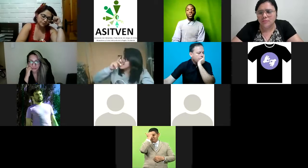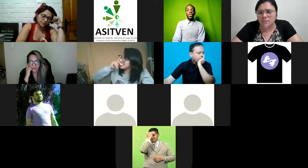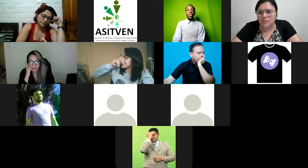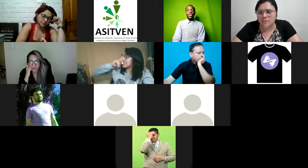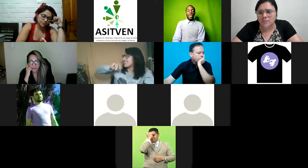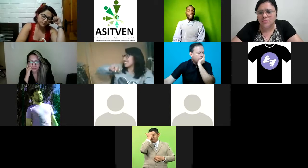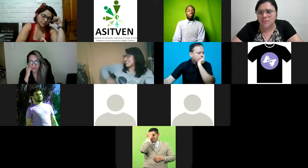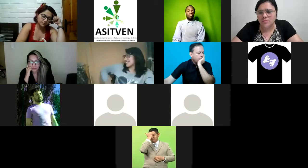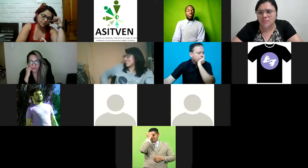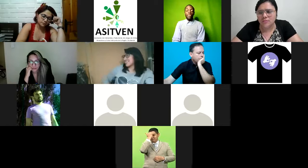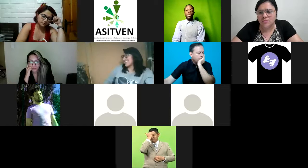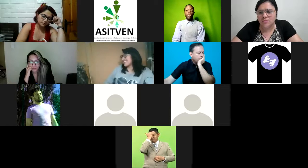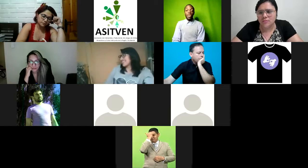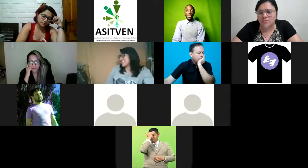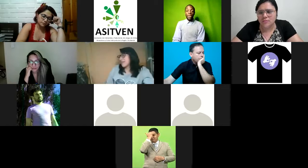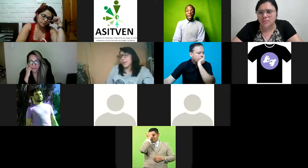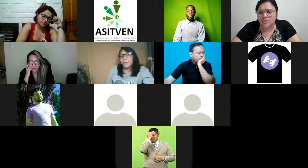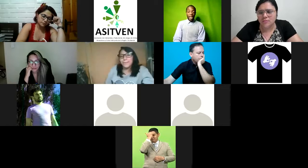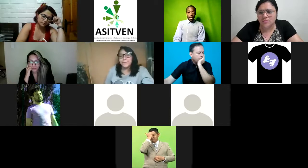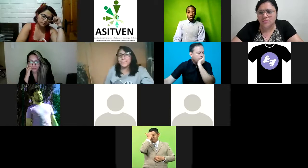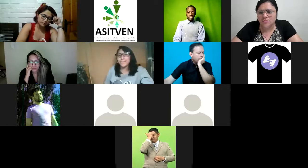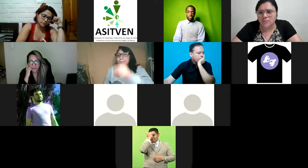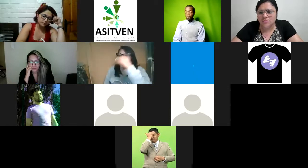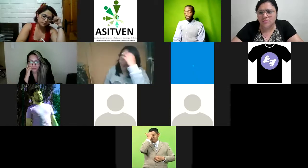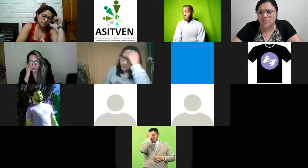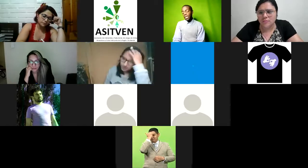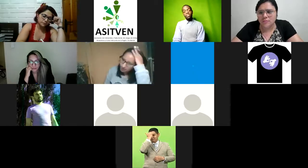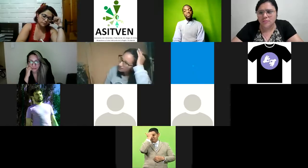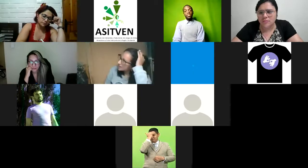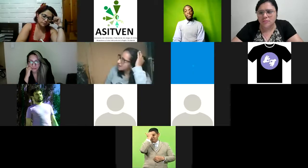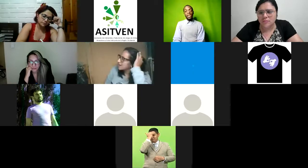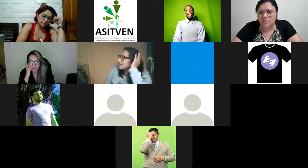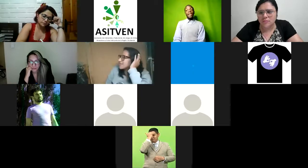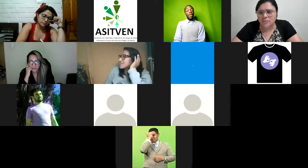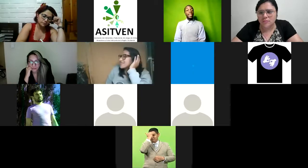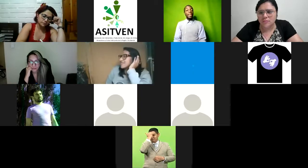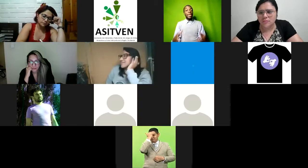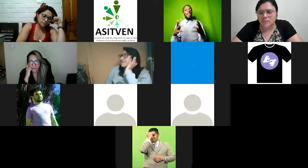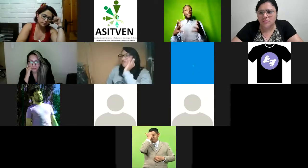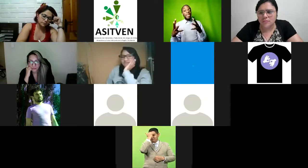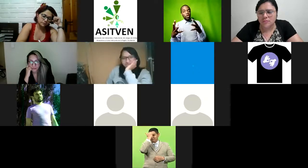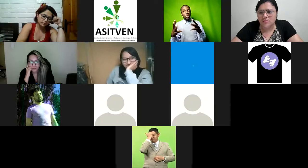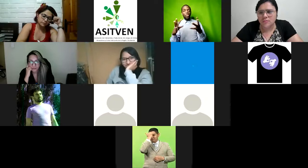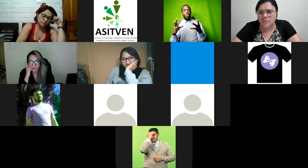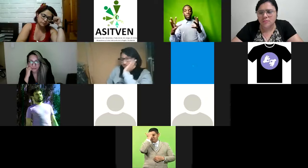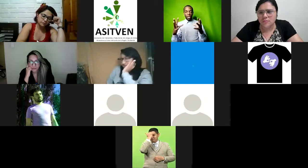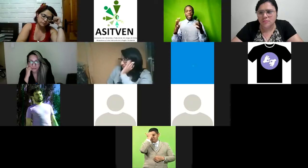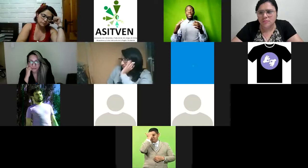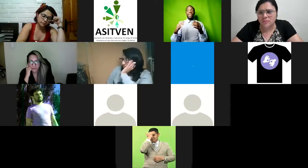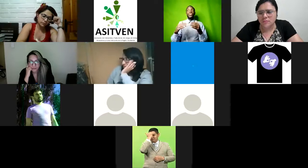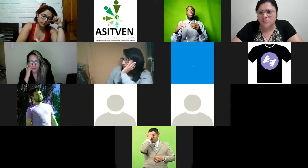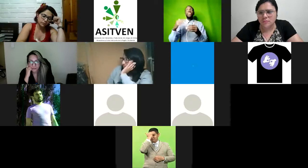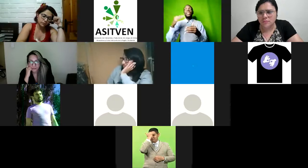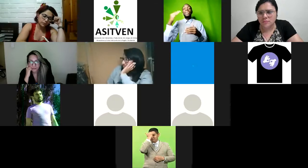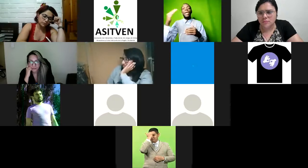salto que todavía usted no está preparado para darlo? ¿Sí? Puede también servir como un pivote, es